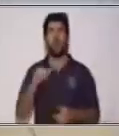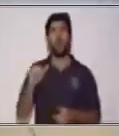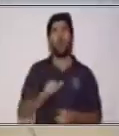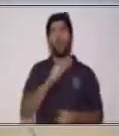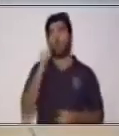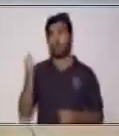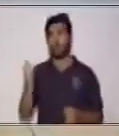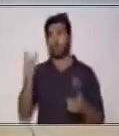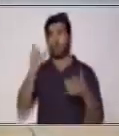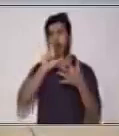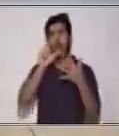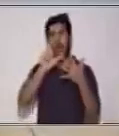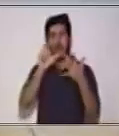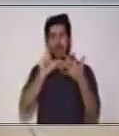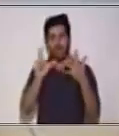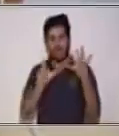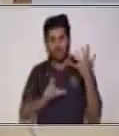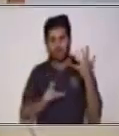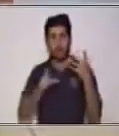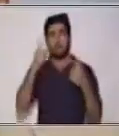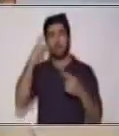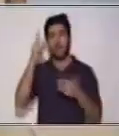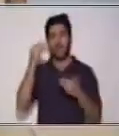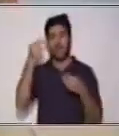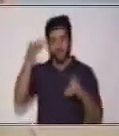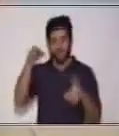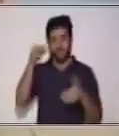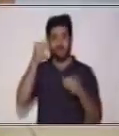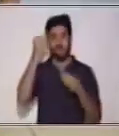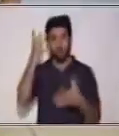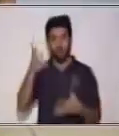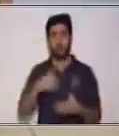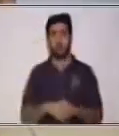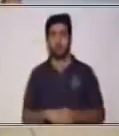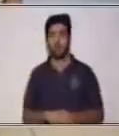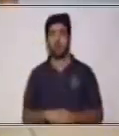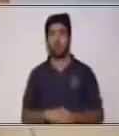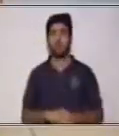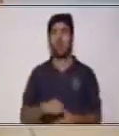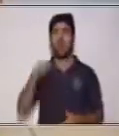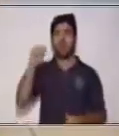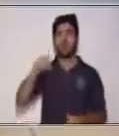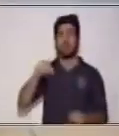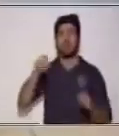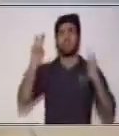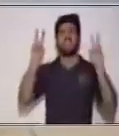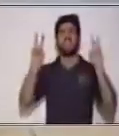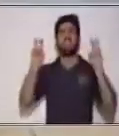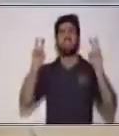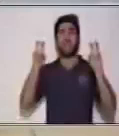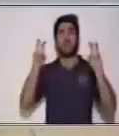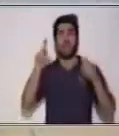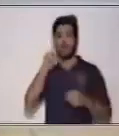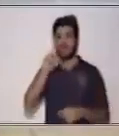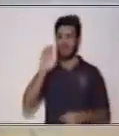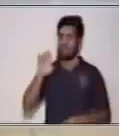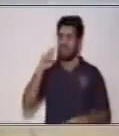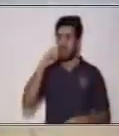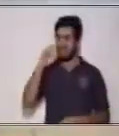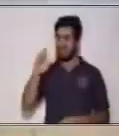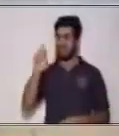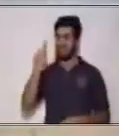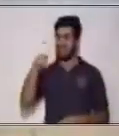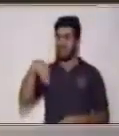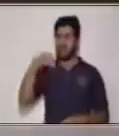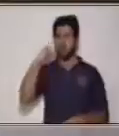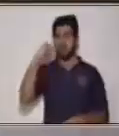tenemos del informe? Dice que este se centra en un tema determinado. ¿Qué significa eso? Que de